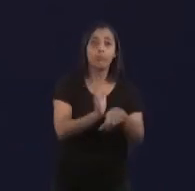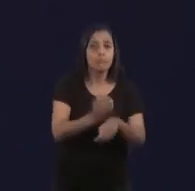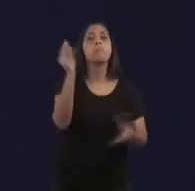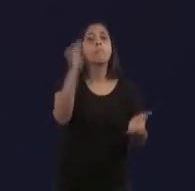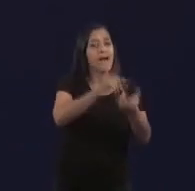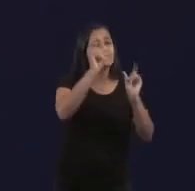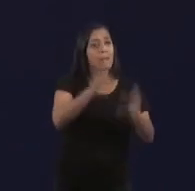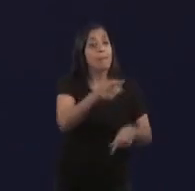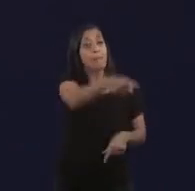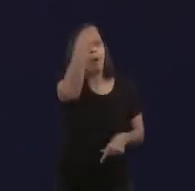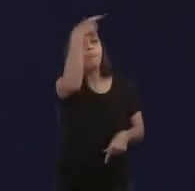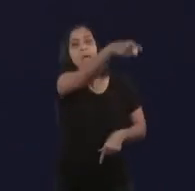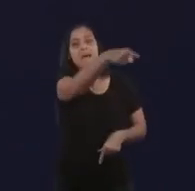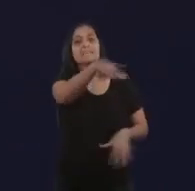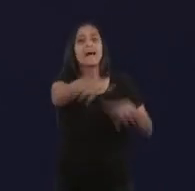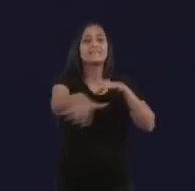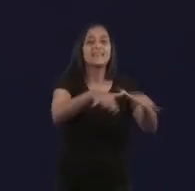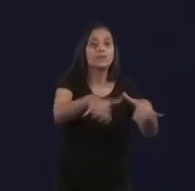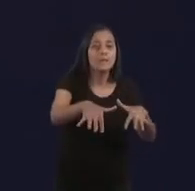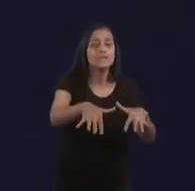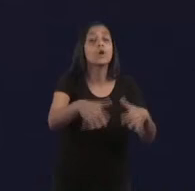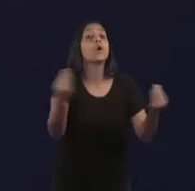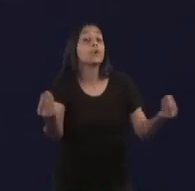que vos suponés o mencionás, o